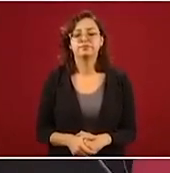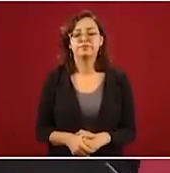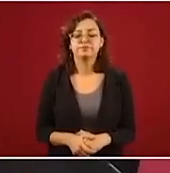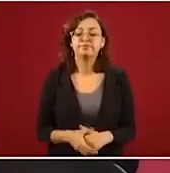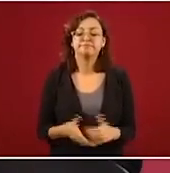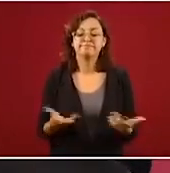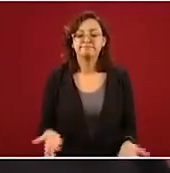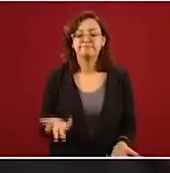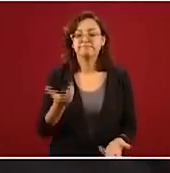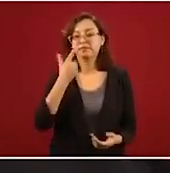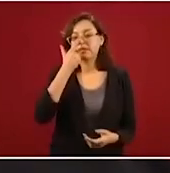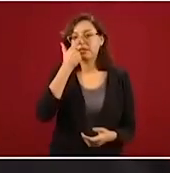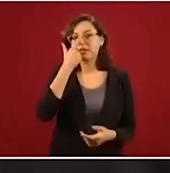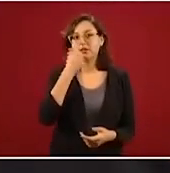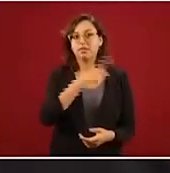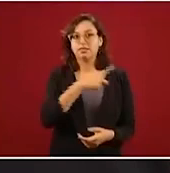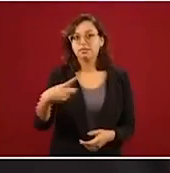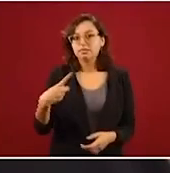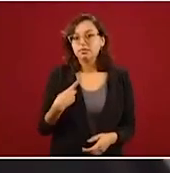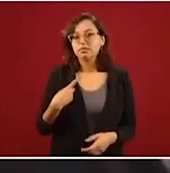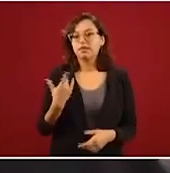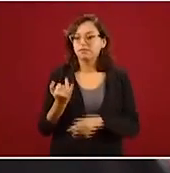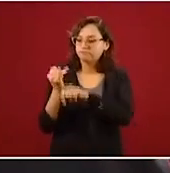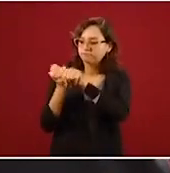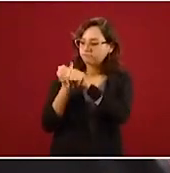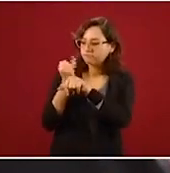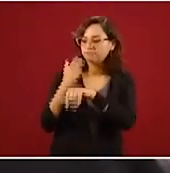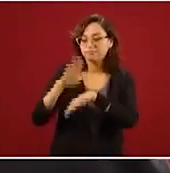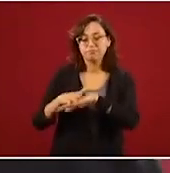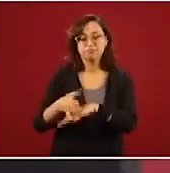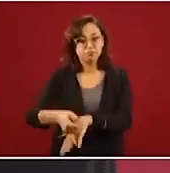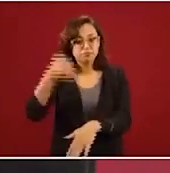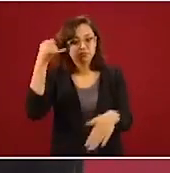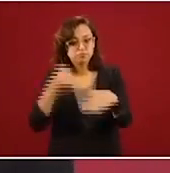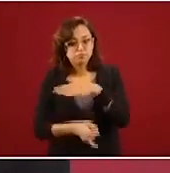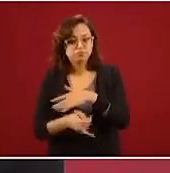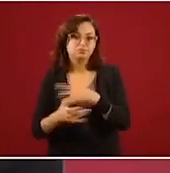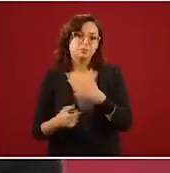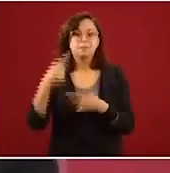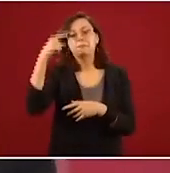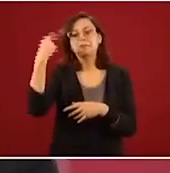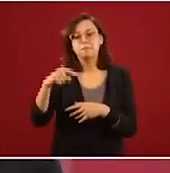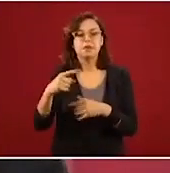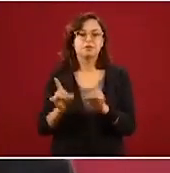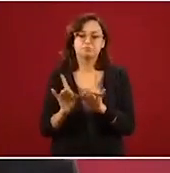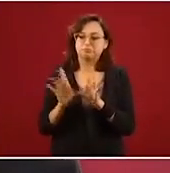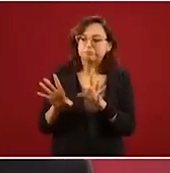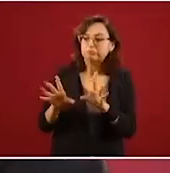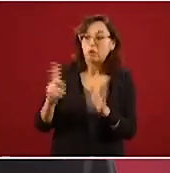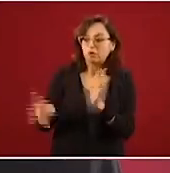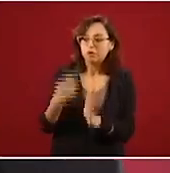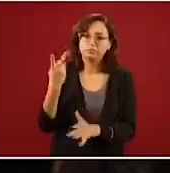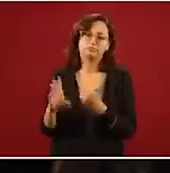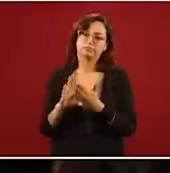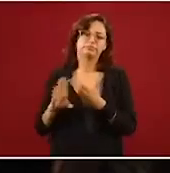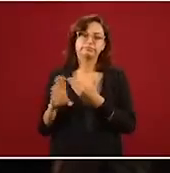se tiene que hacer la investigación, evitar que esto siga sucediendo y